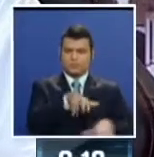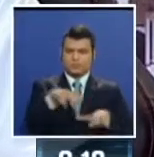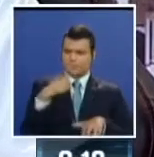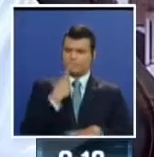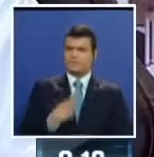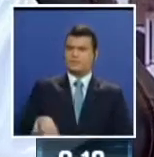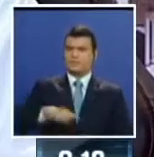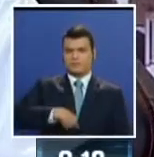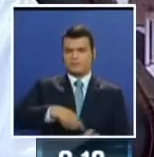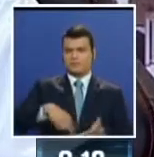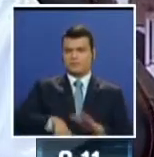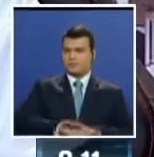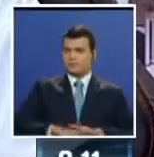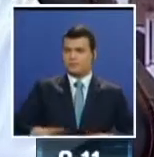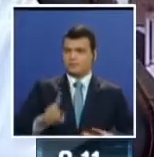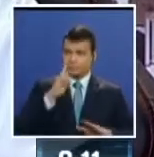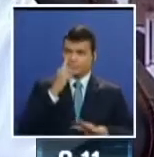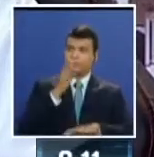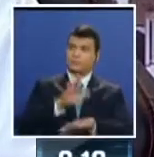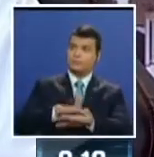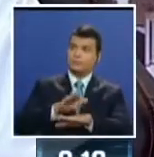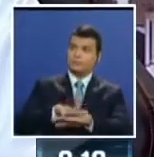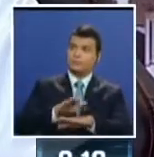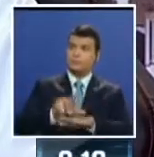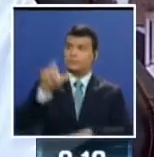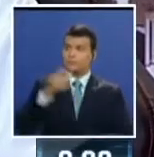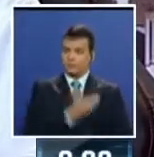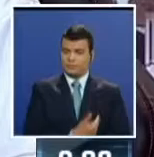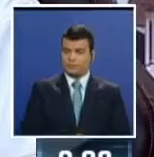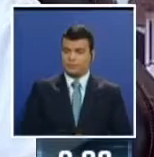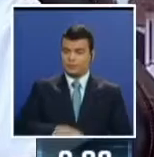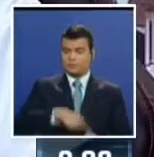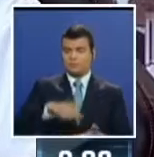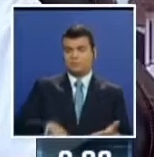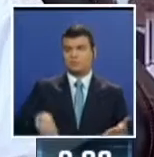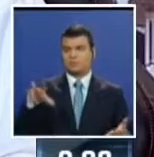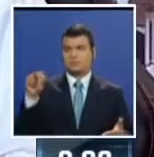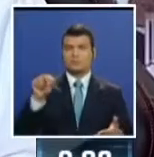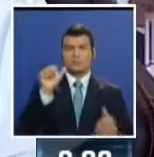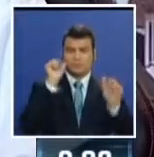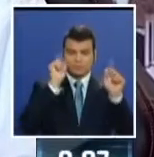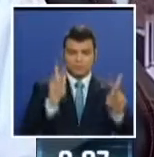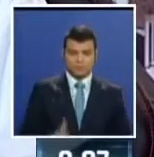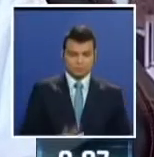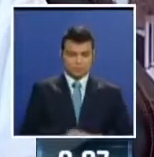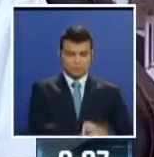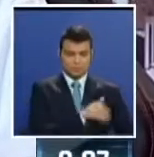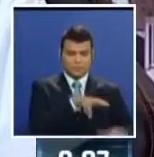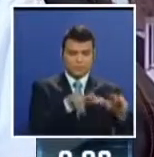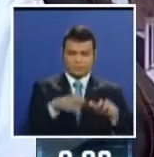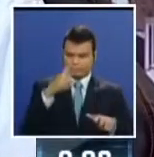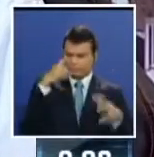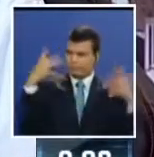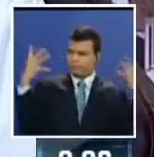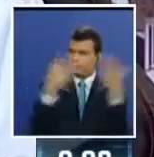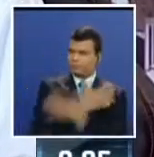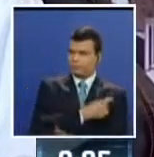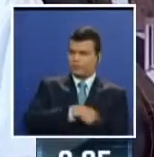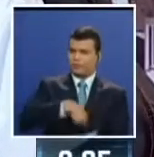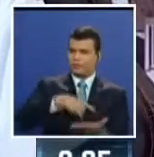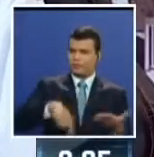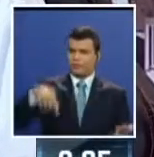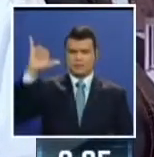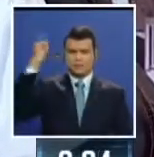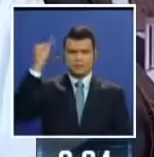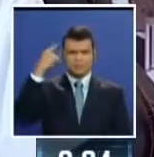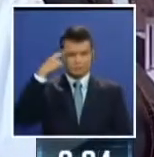mi pedido es que le digan al presidente que él no lo firme y alvin de su agricultura que estamos muy extrañados de su actuación que